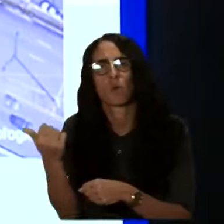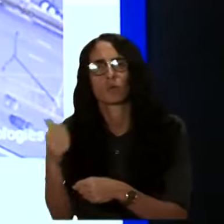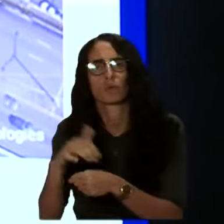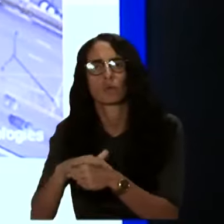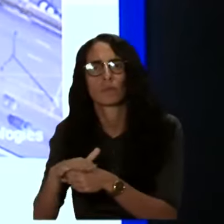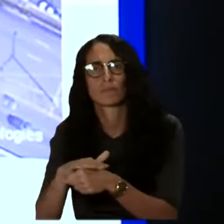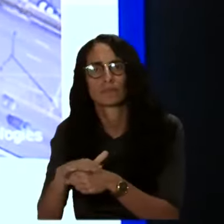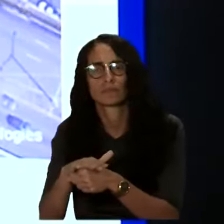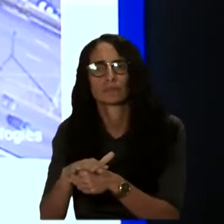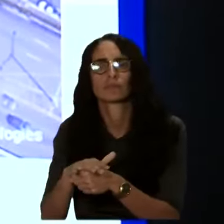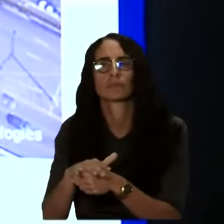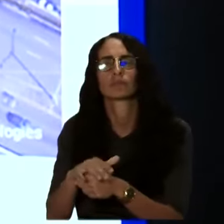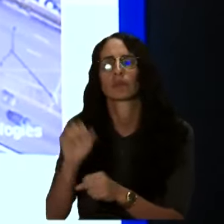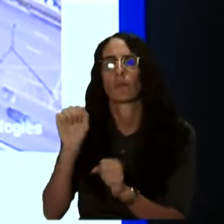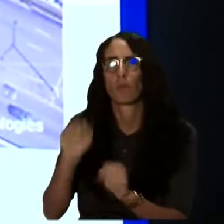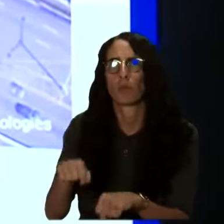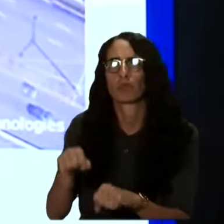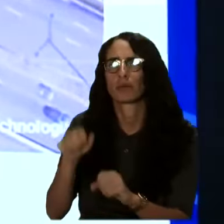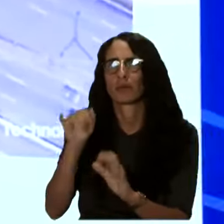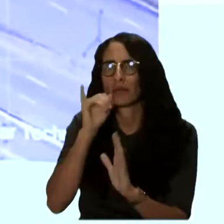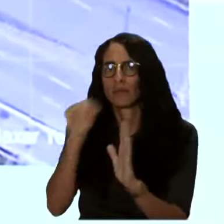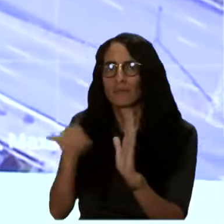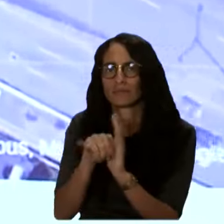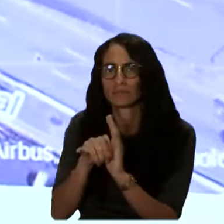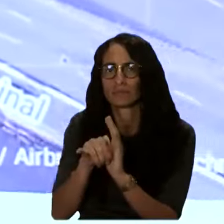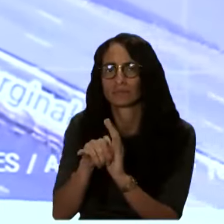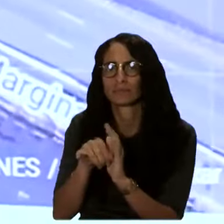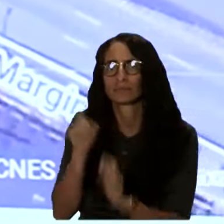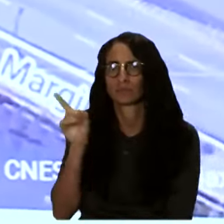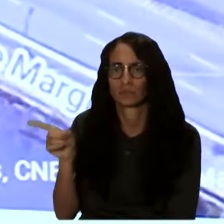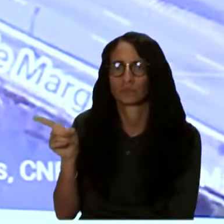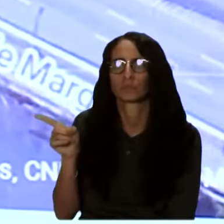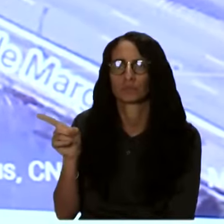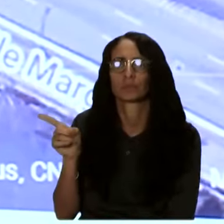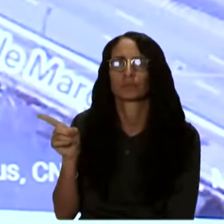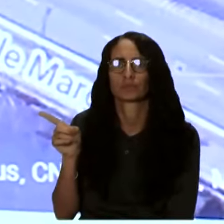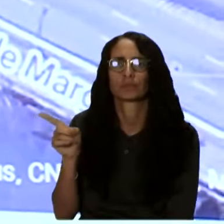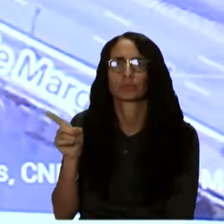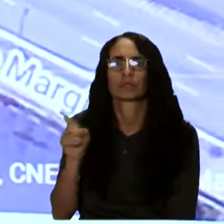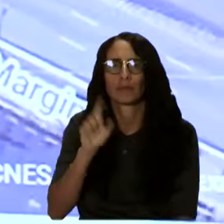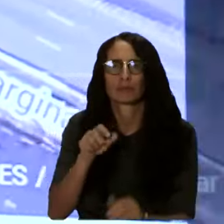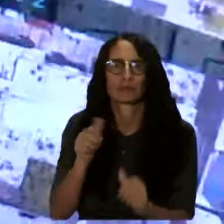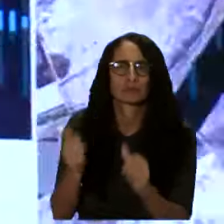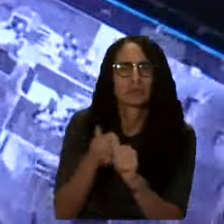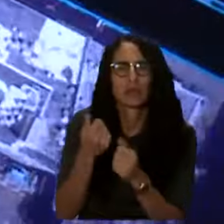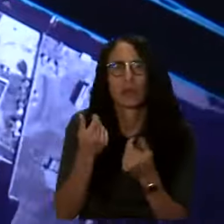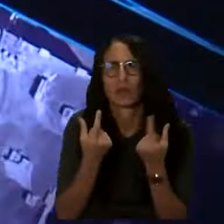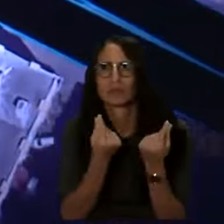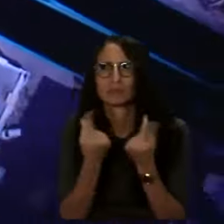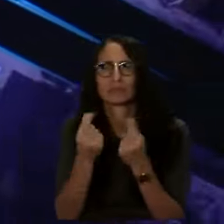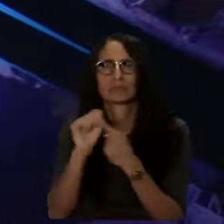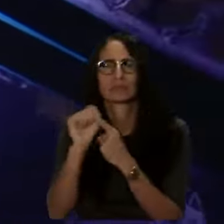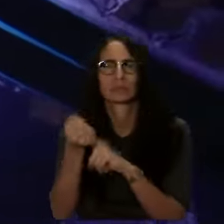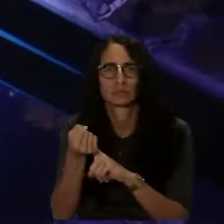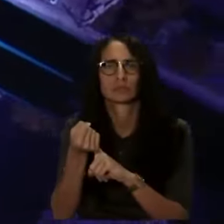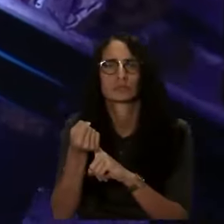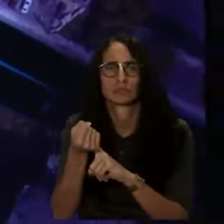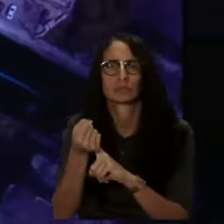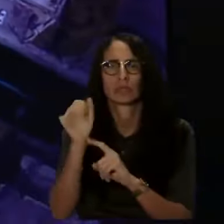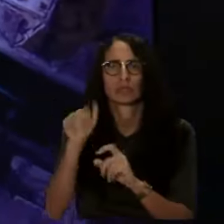componente humano que está aquí inmediatamente puedo utilizar las cámaras de la para darle seguimiento a la situación eso le